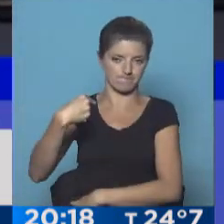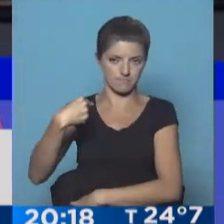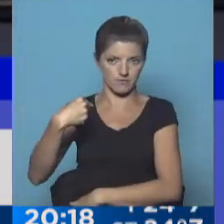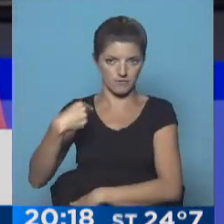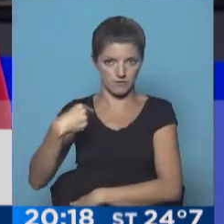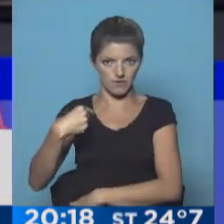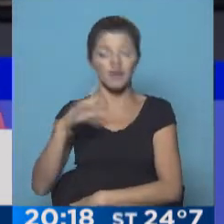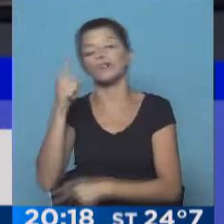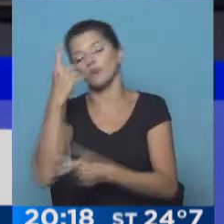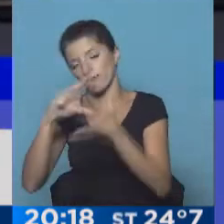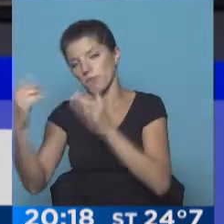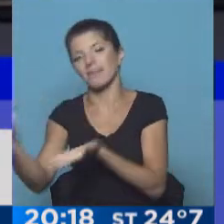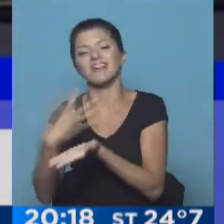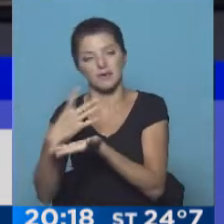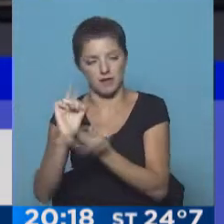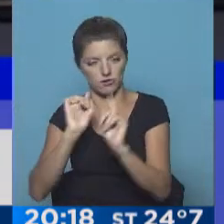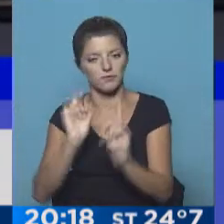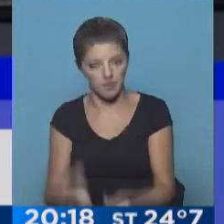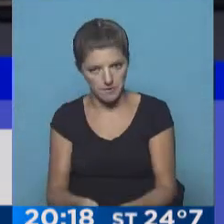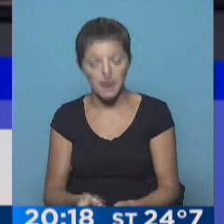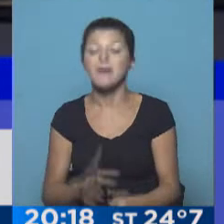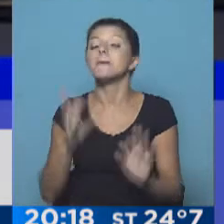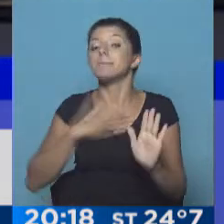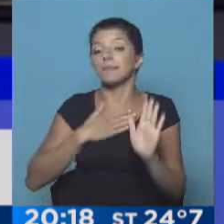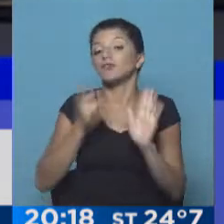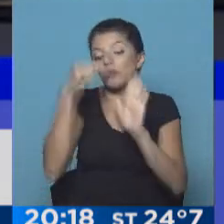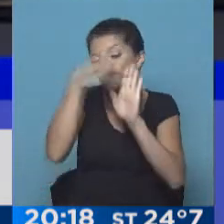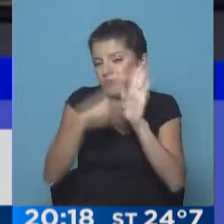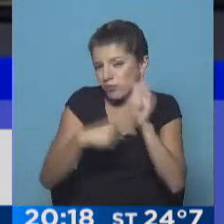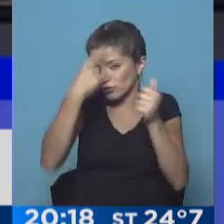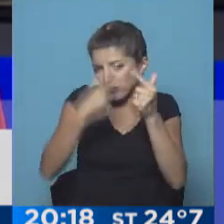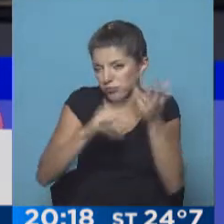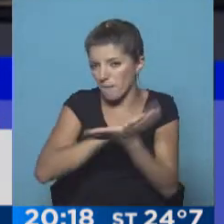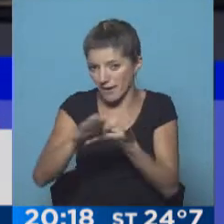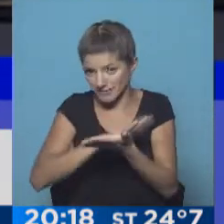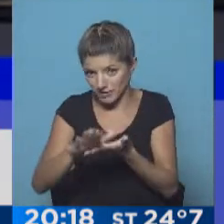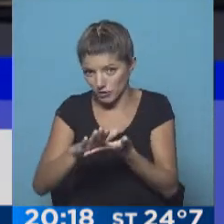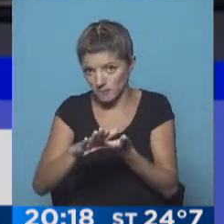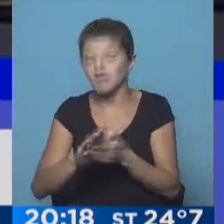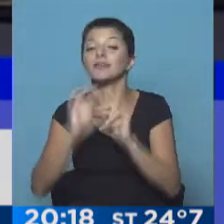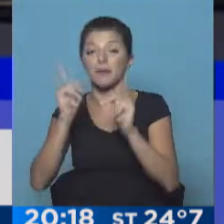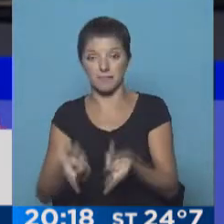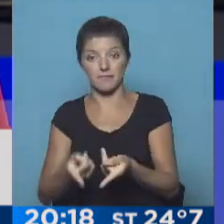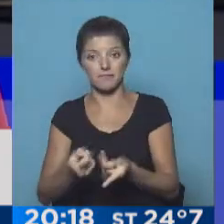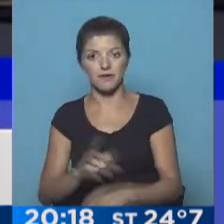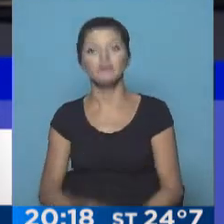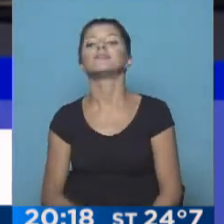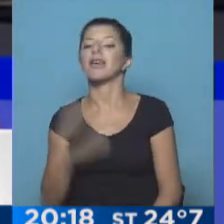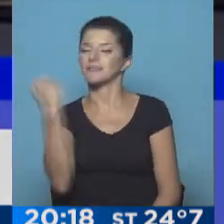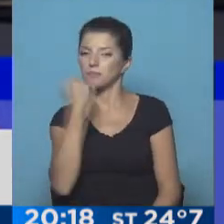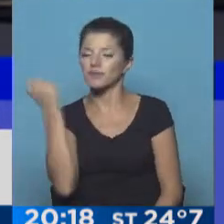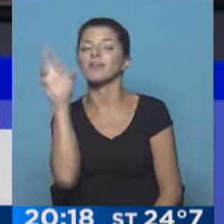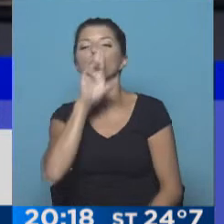otra cara de la discriminación. Creo que son puntos como básicos de una agenda de género y, por supuesto, la incorporación de la perspectiva de género en la justicia, y